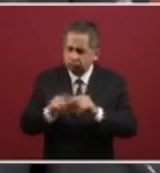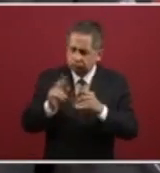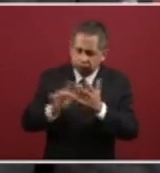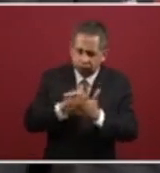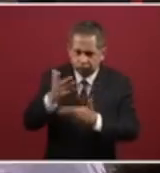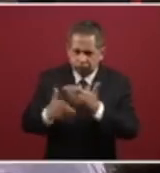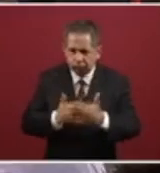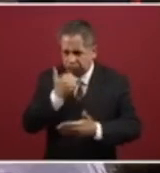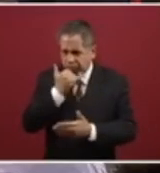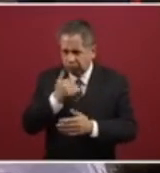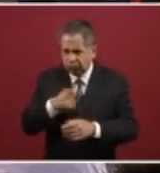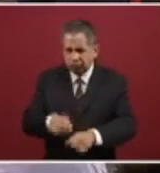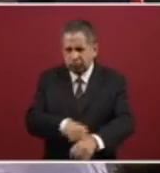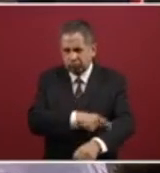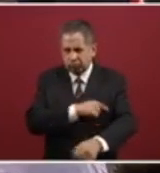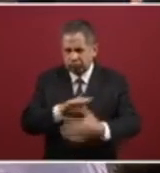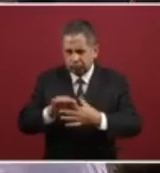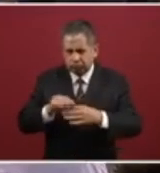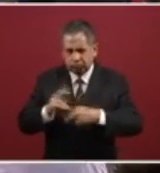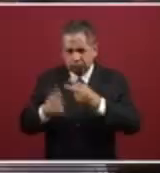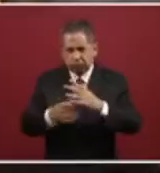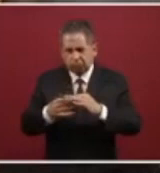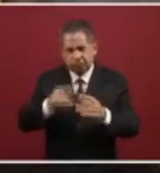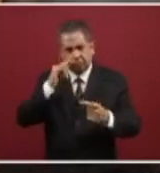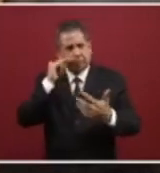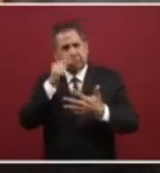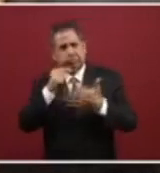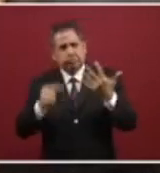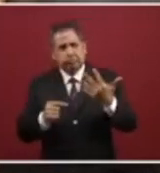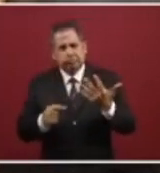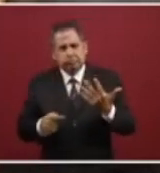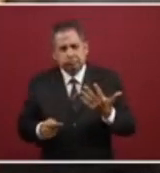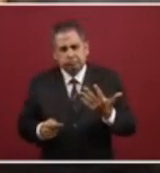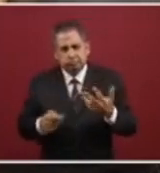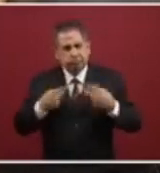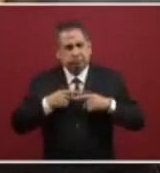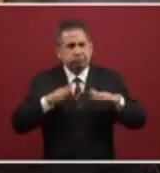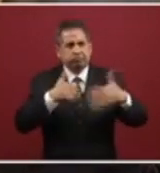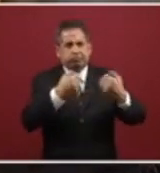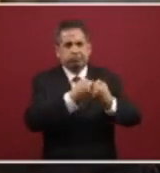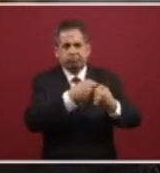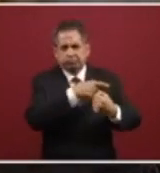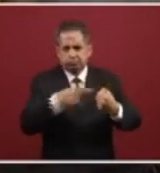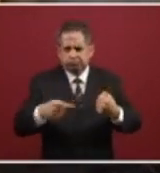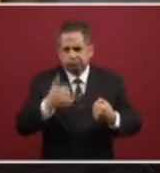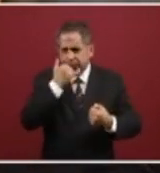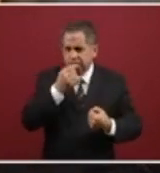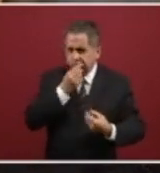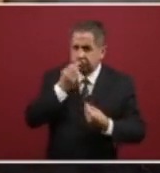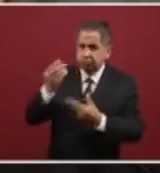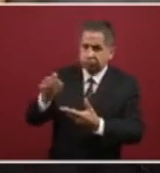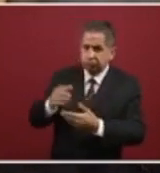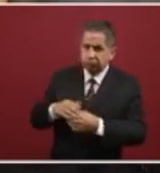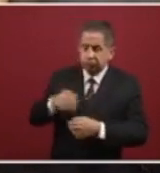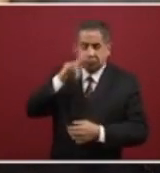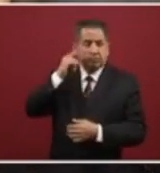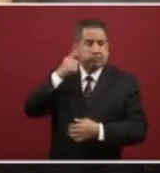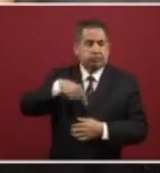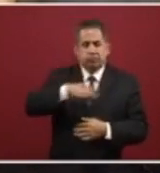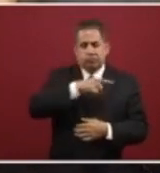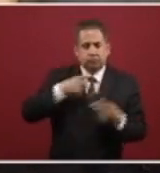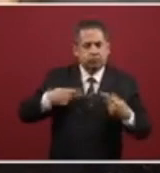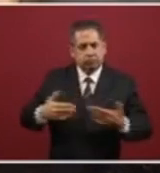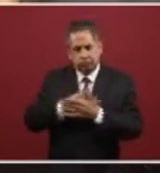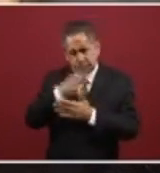Disculpe la extensión, no, pero vale la pena. El agravio para la sociedad fronteriza, vale la pena decirlo. Y el agravio para la sociedad